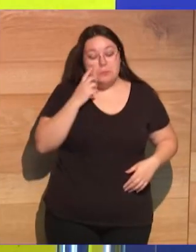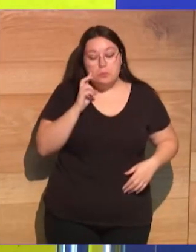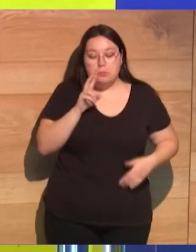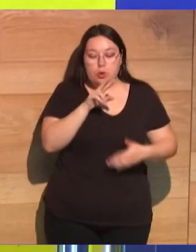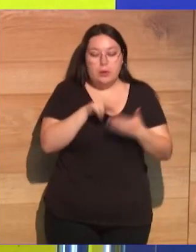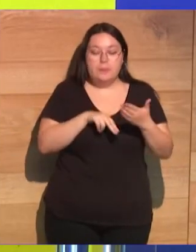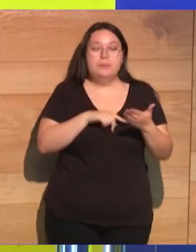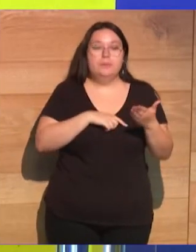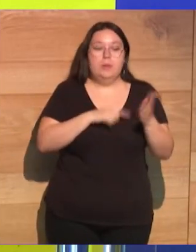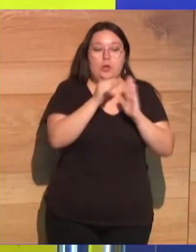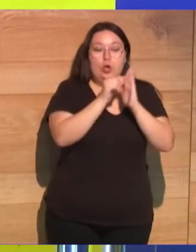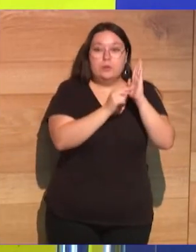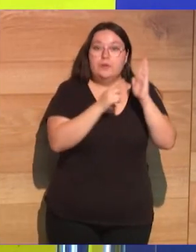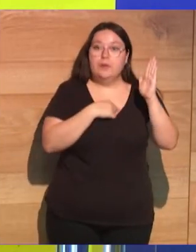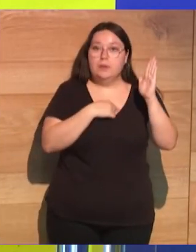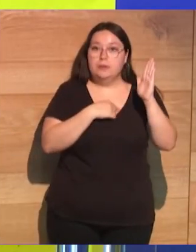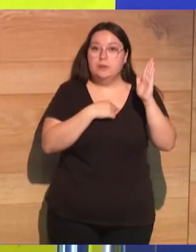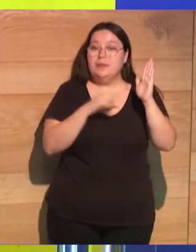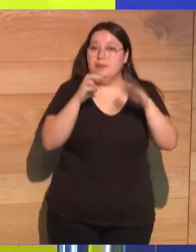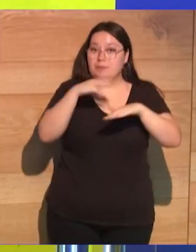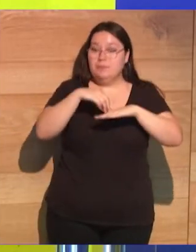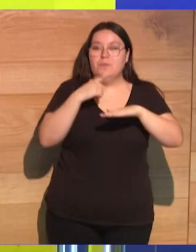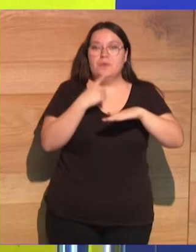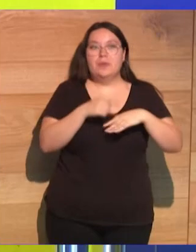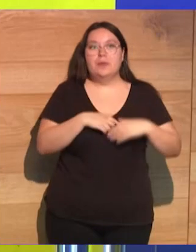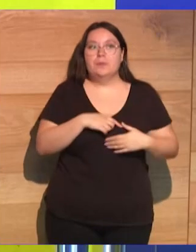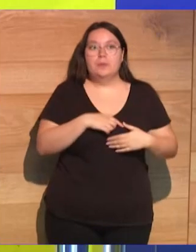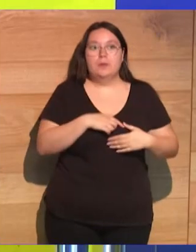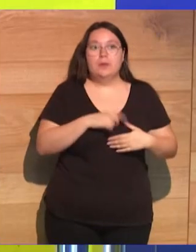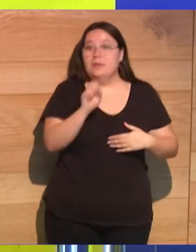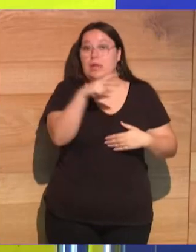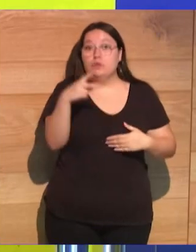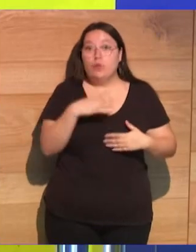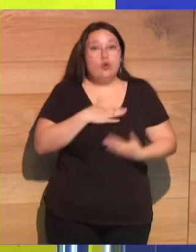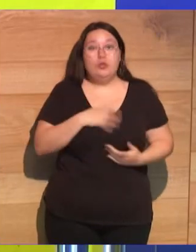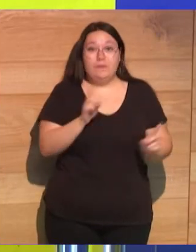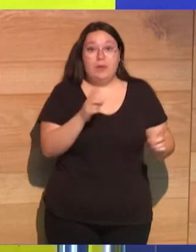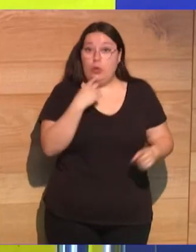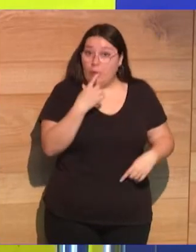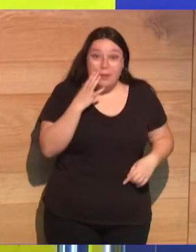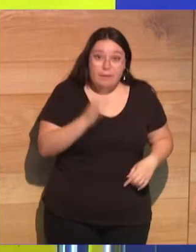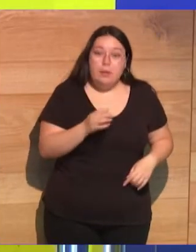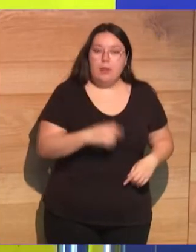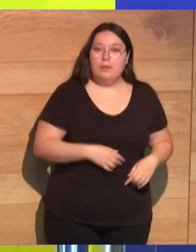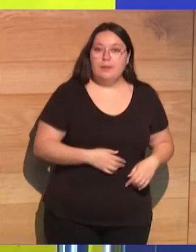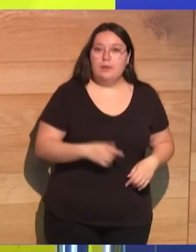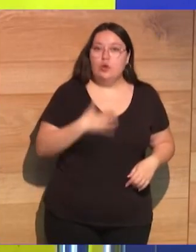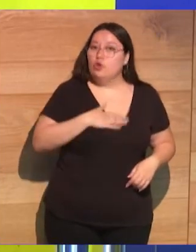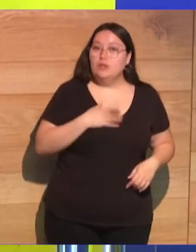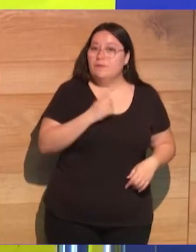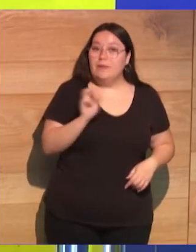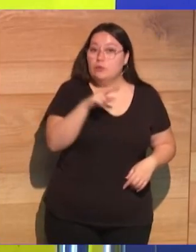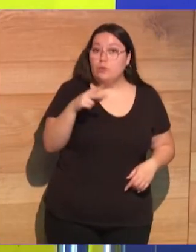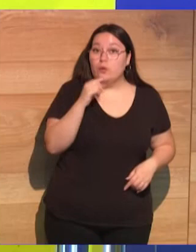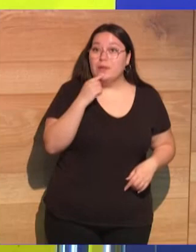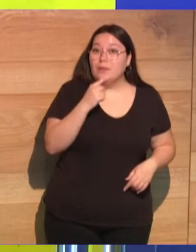en los términos y condiciones del Copilot de Microsoft dice, no se fíe del resultado. Lo dice, de verdad, ¿eh? Lo dice, no se fíe del